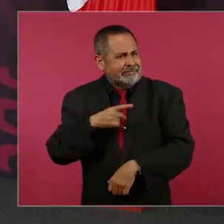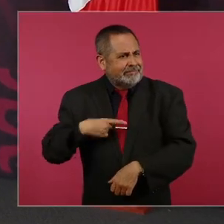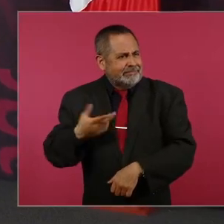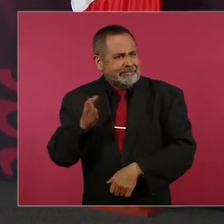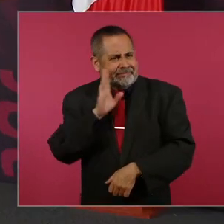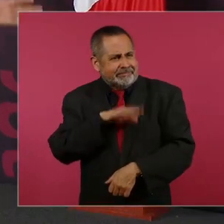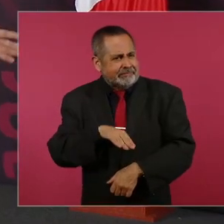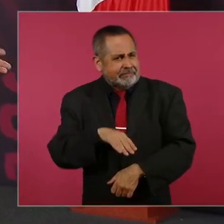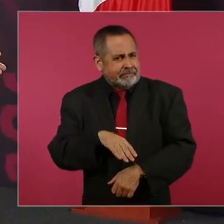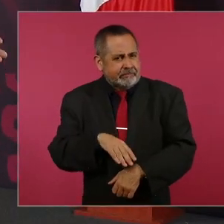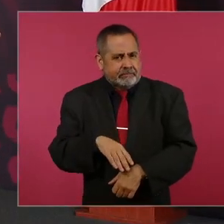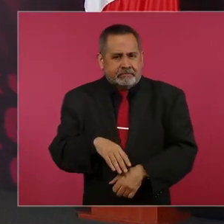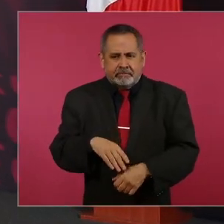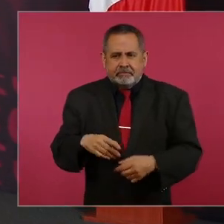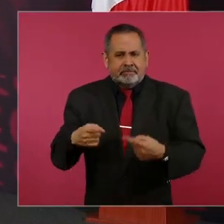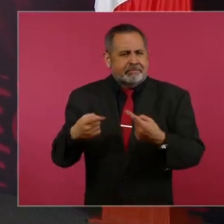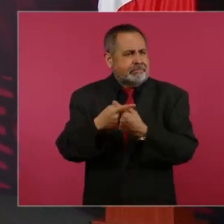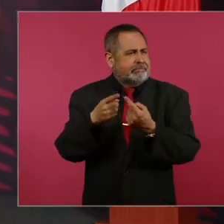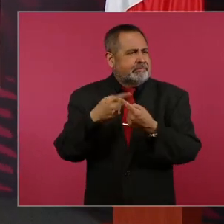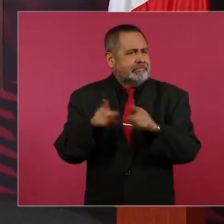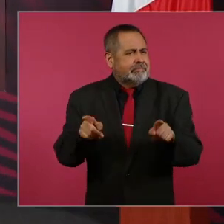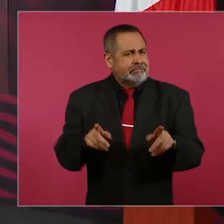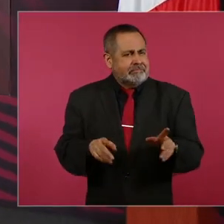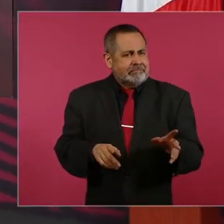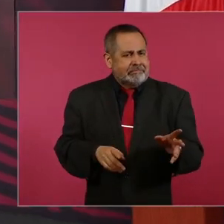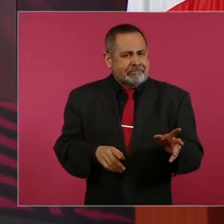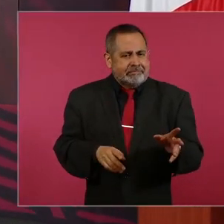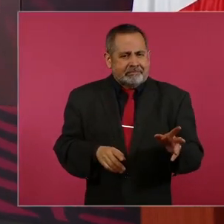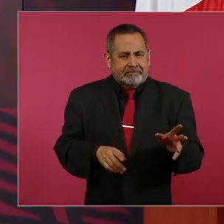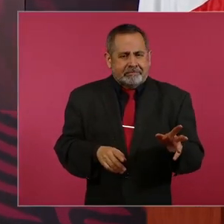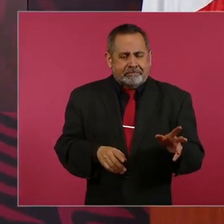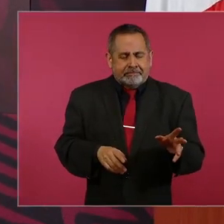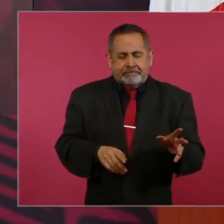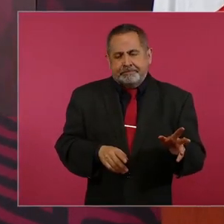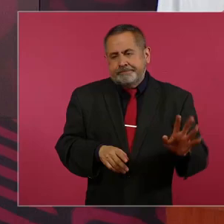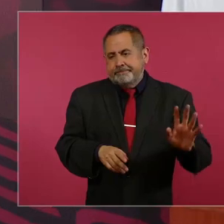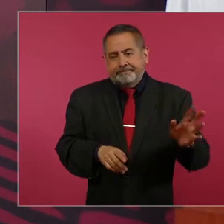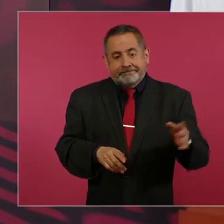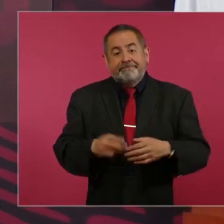porque no tenía que ver una cosa con la otra,